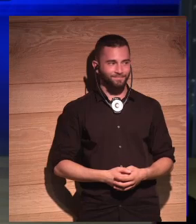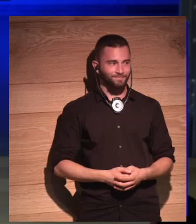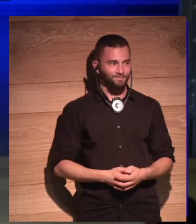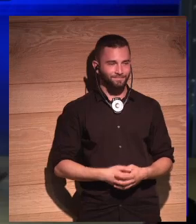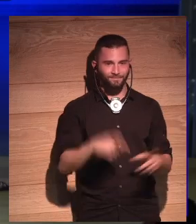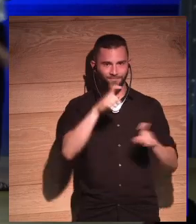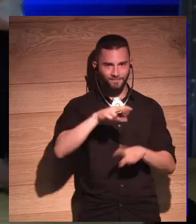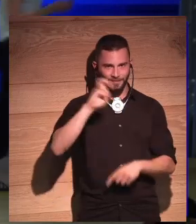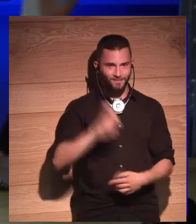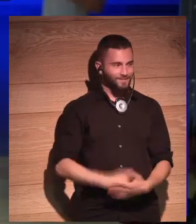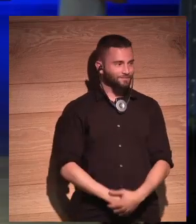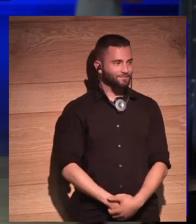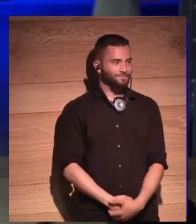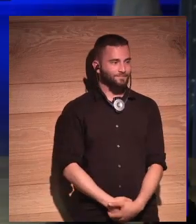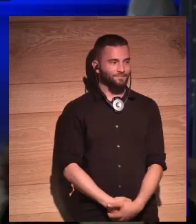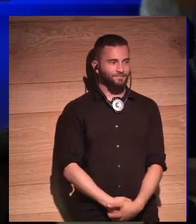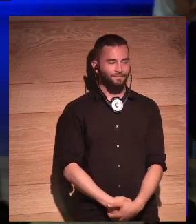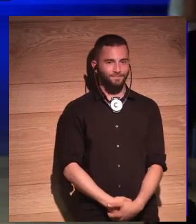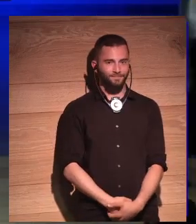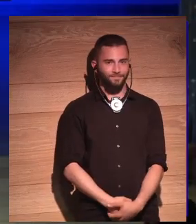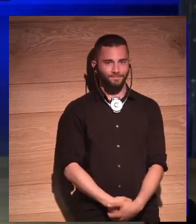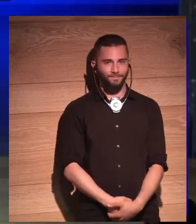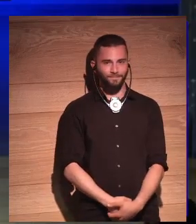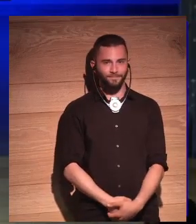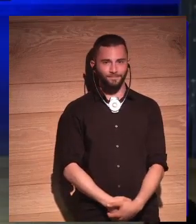adelante. wait for the mic.